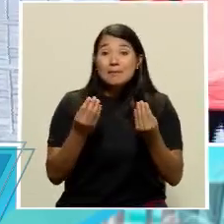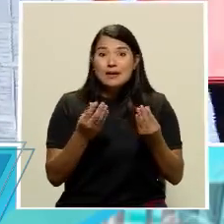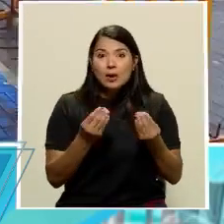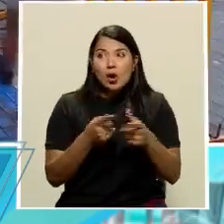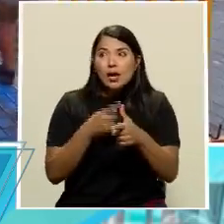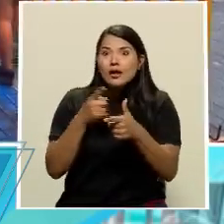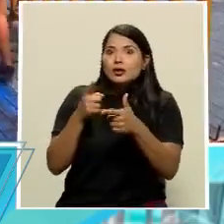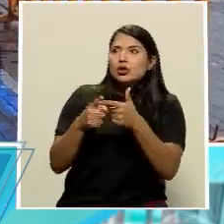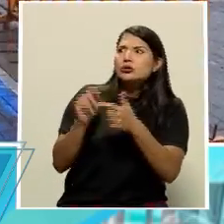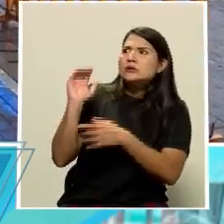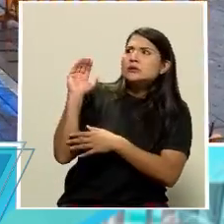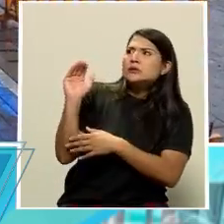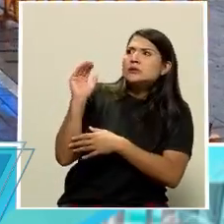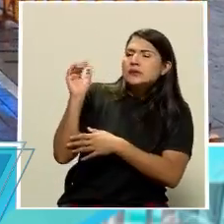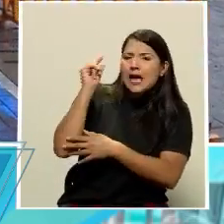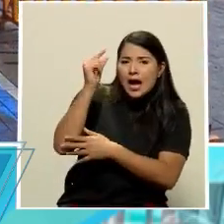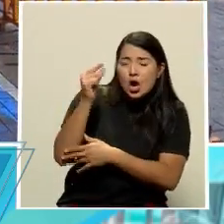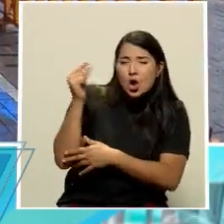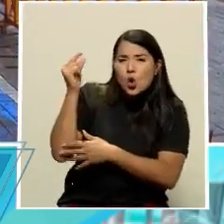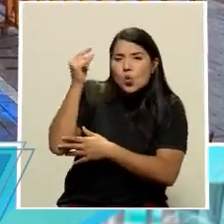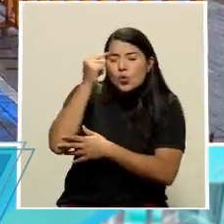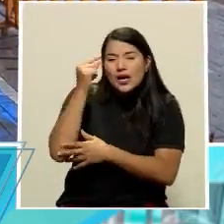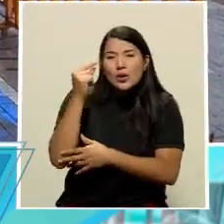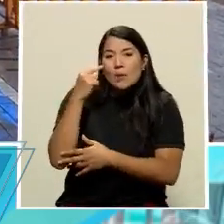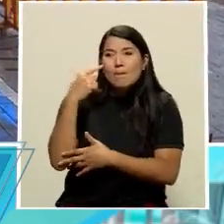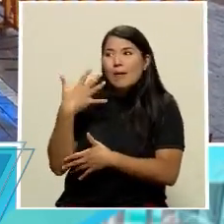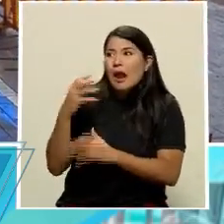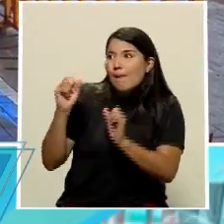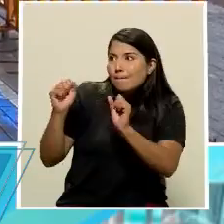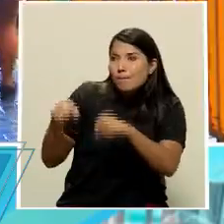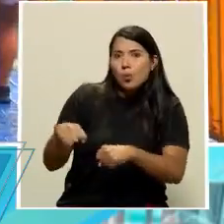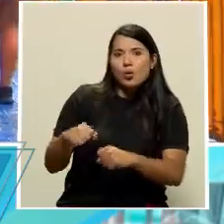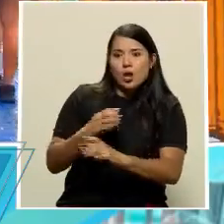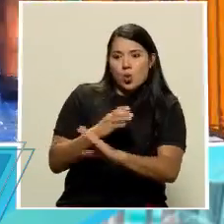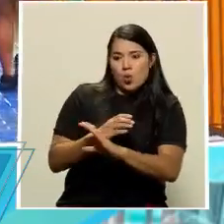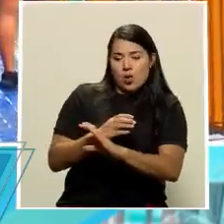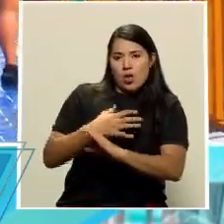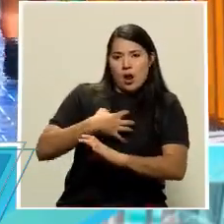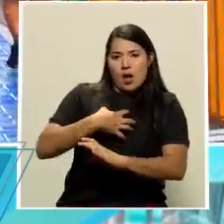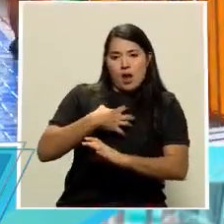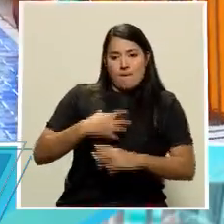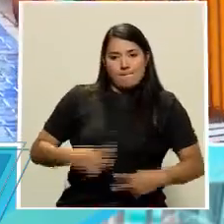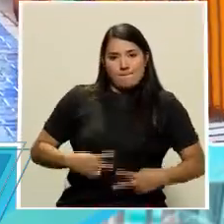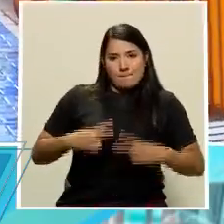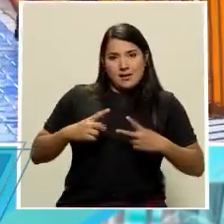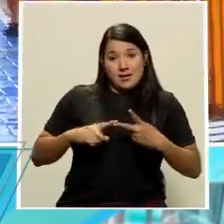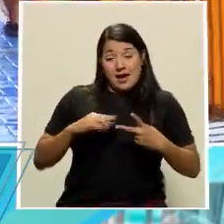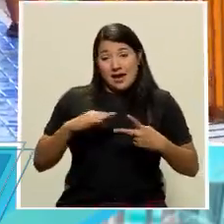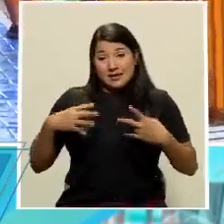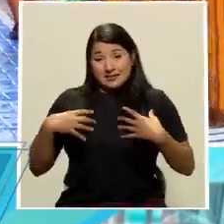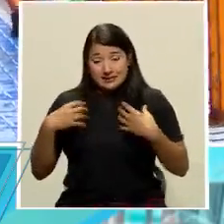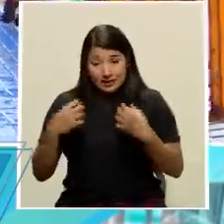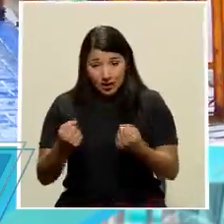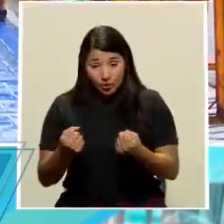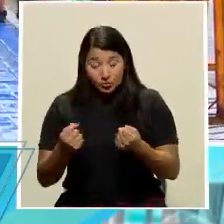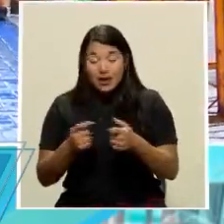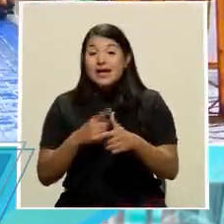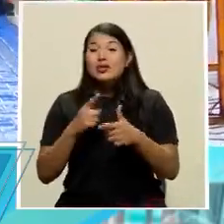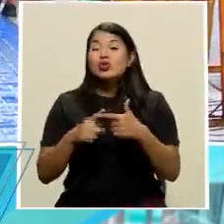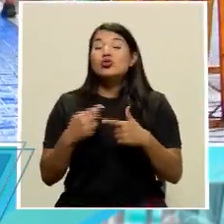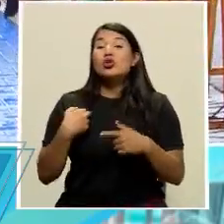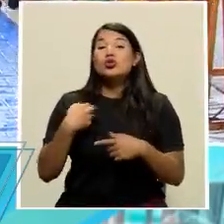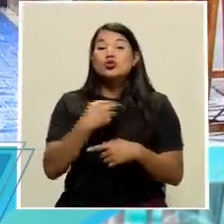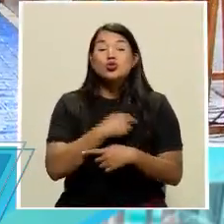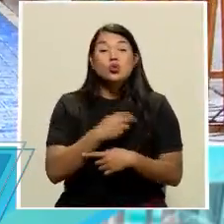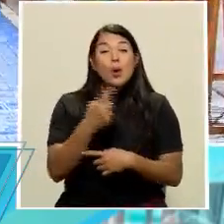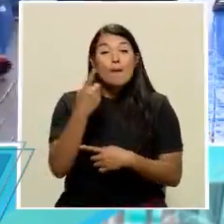gobierno como un norte en el proceso de salvaguardar la vida y la salud de las personas. Entonces lo que observamos más bien